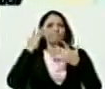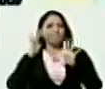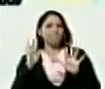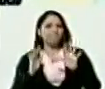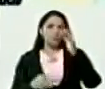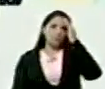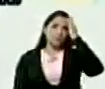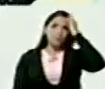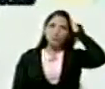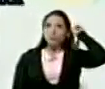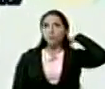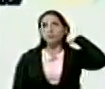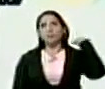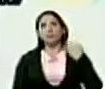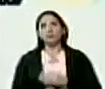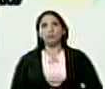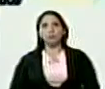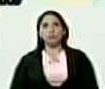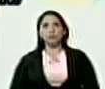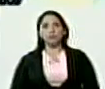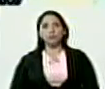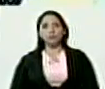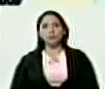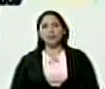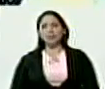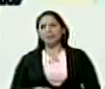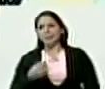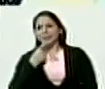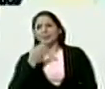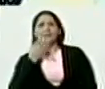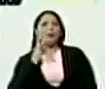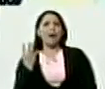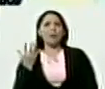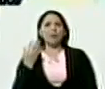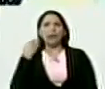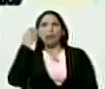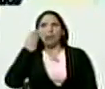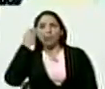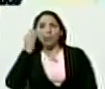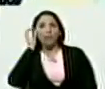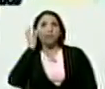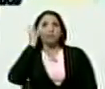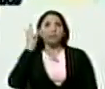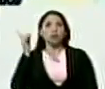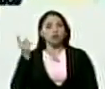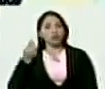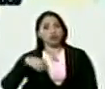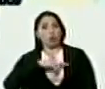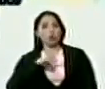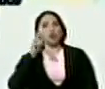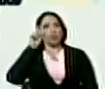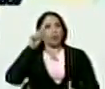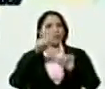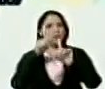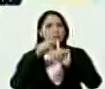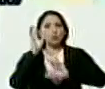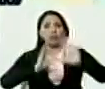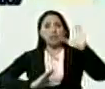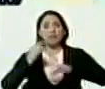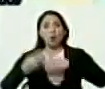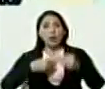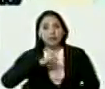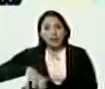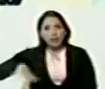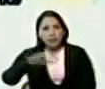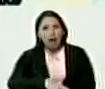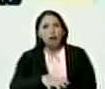al techo y lanzan un resultado. Nosotros, este es un estudio científico que se hace por estado,